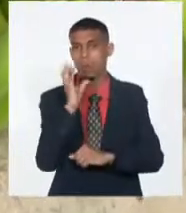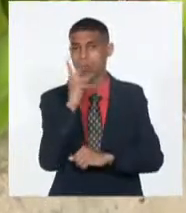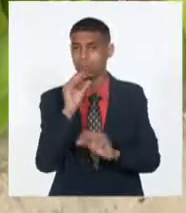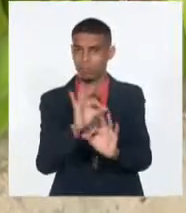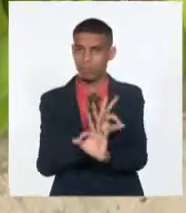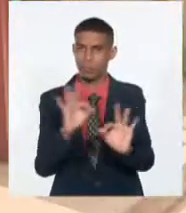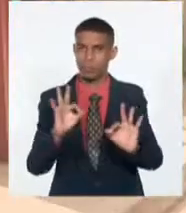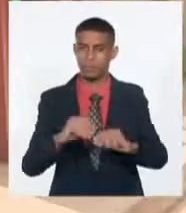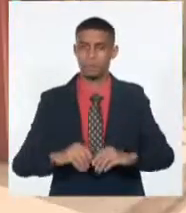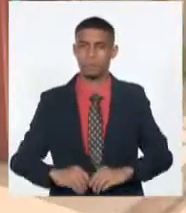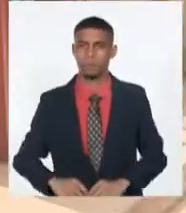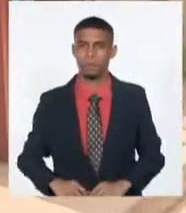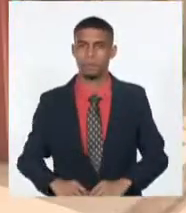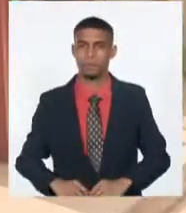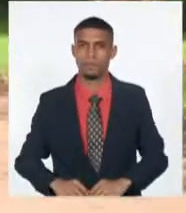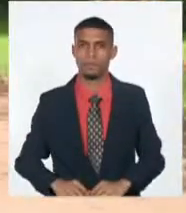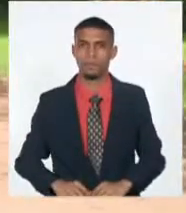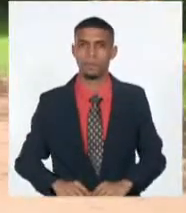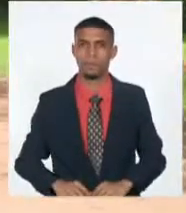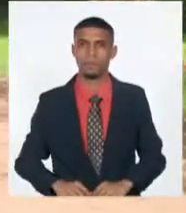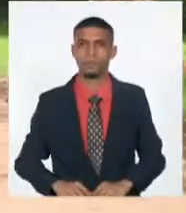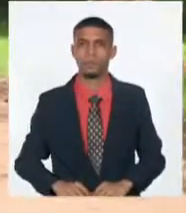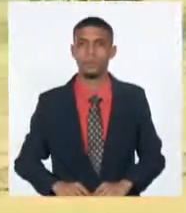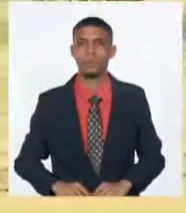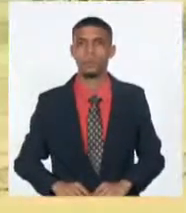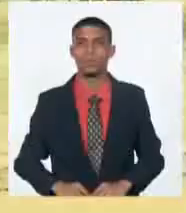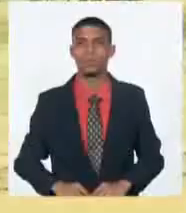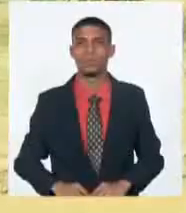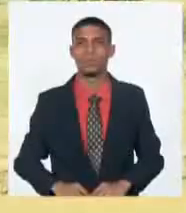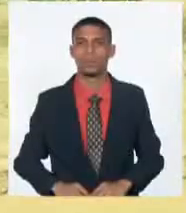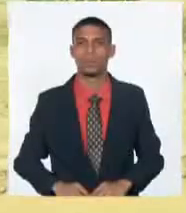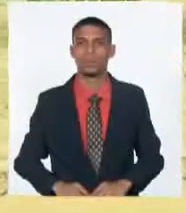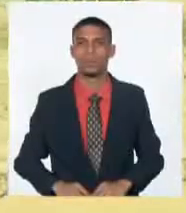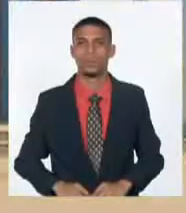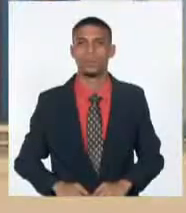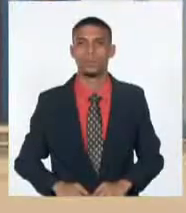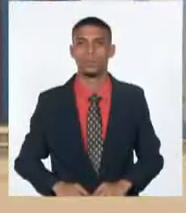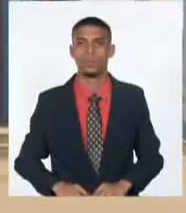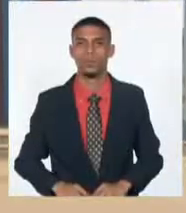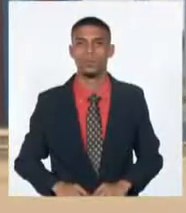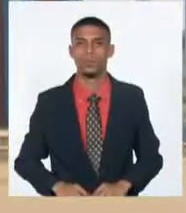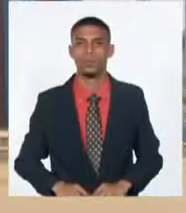con optimismo. Desde Matanzas, Eliane Taguas Merino, para el Canal Cubano de Noticias.